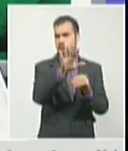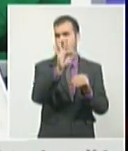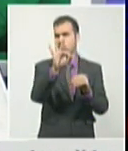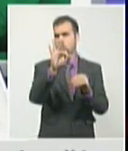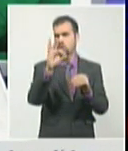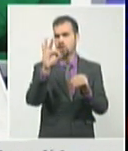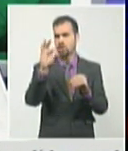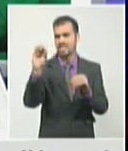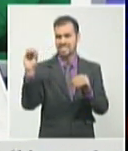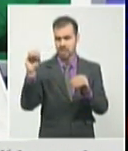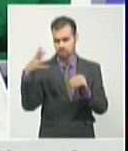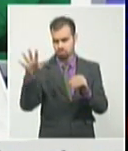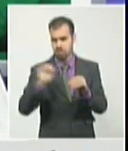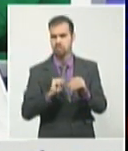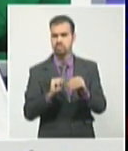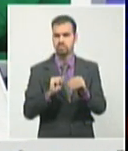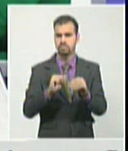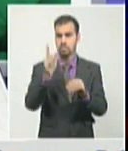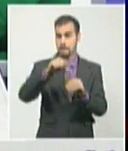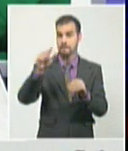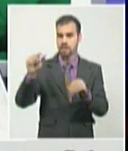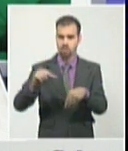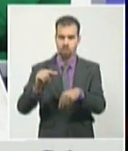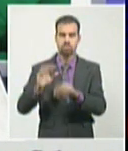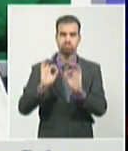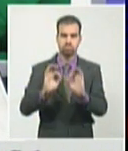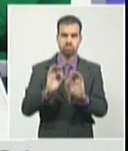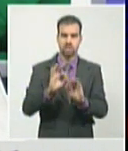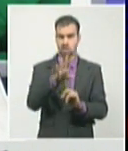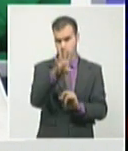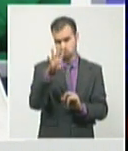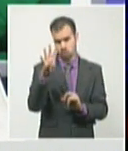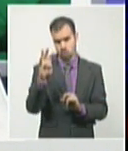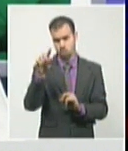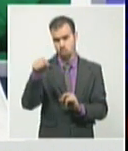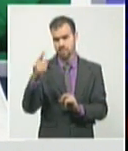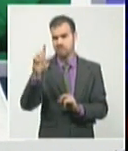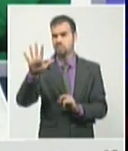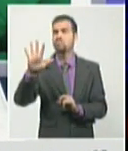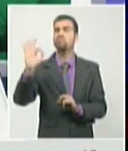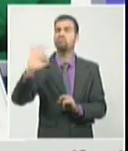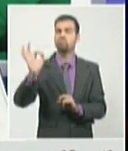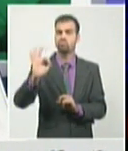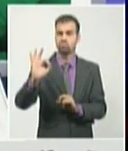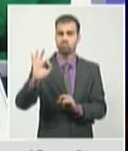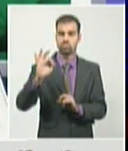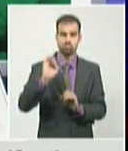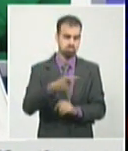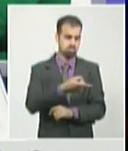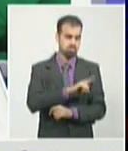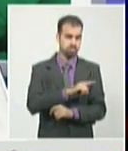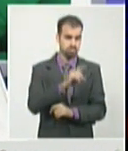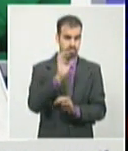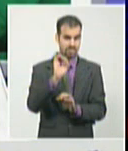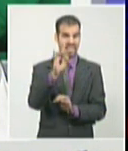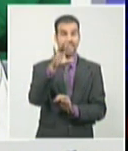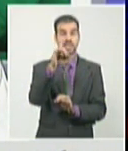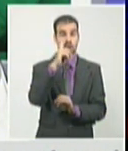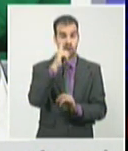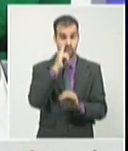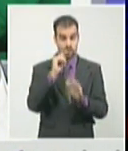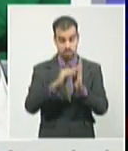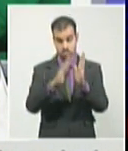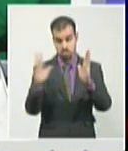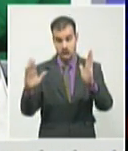el 74,5 de todos los diagnosticado desde el 15 de noviembre que están